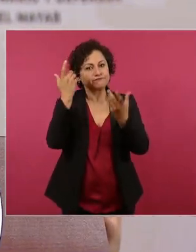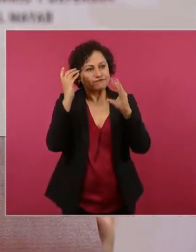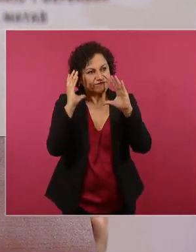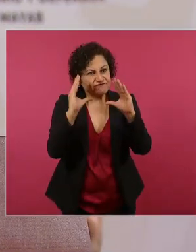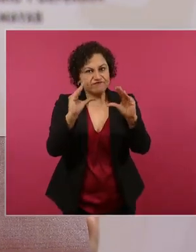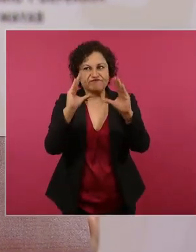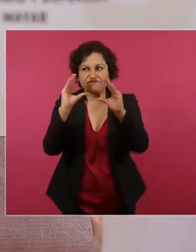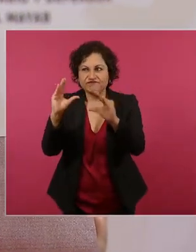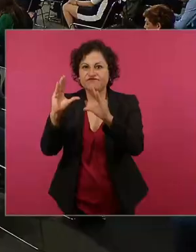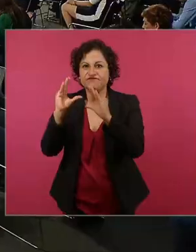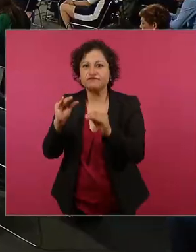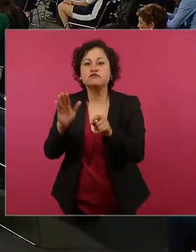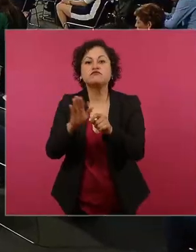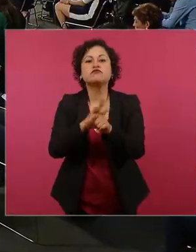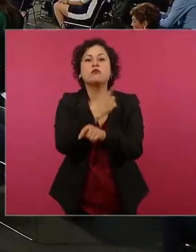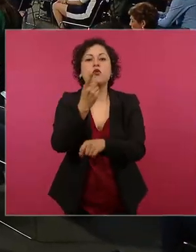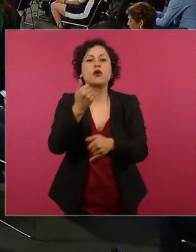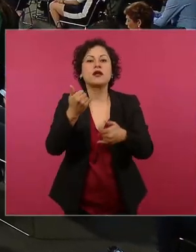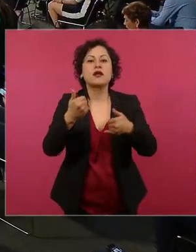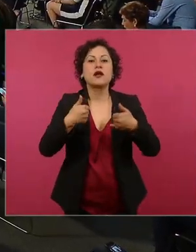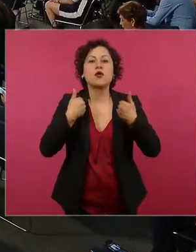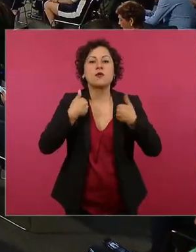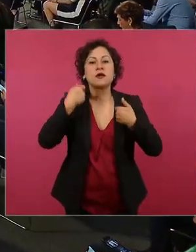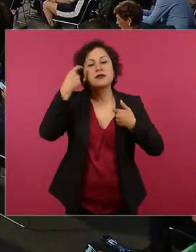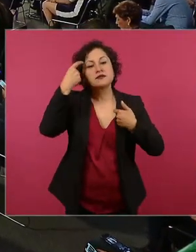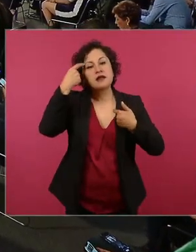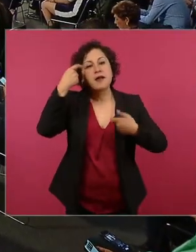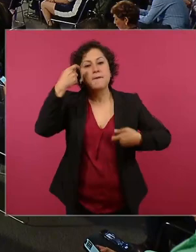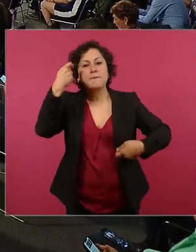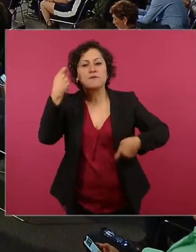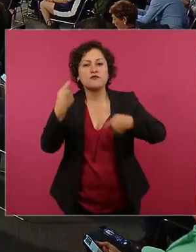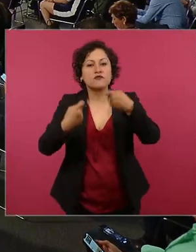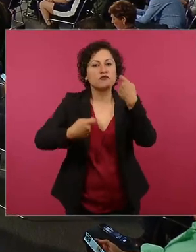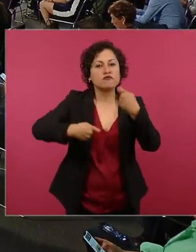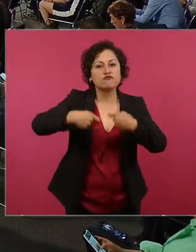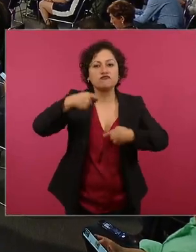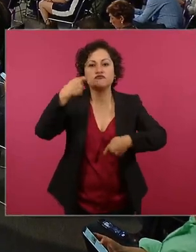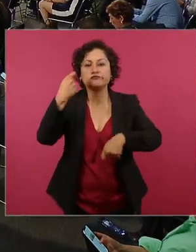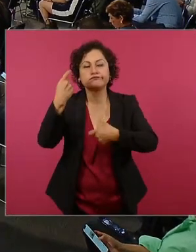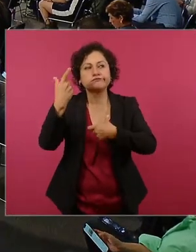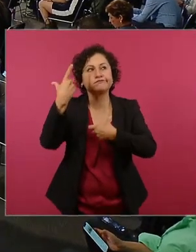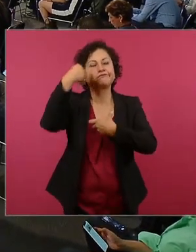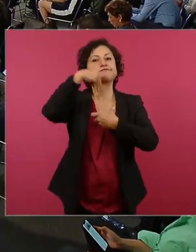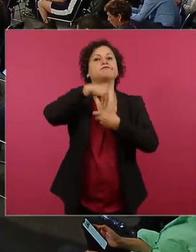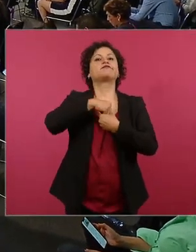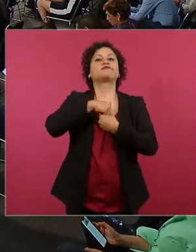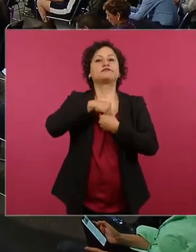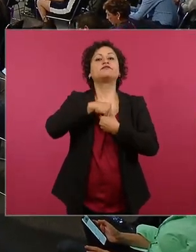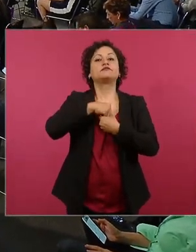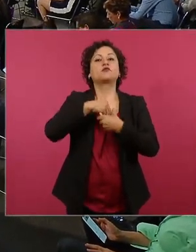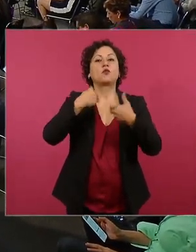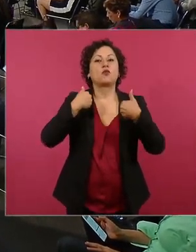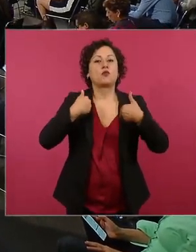pueden tomar conciencia y practicar el humanismo mexicano.